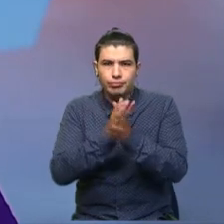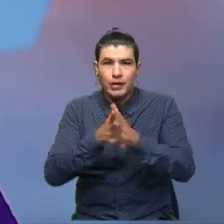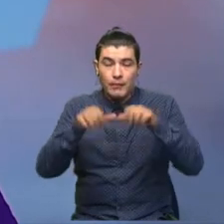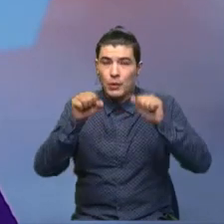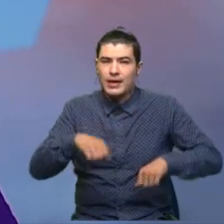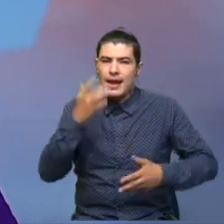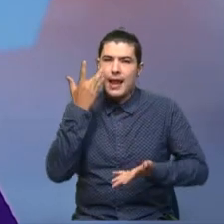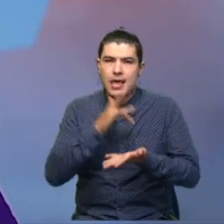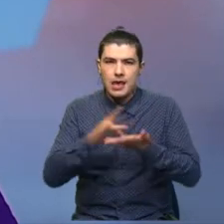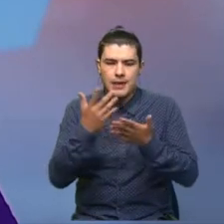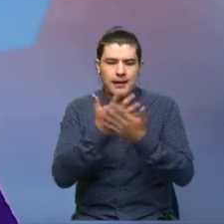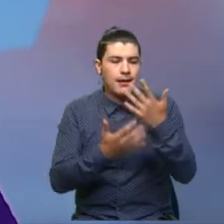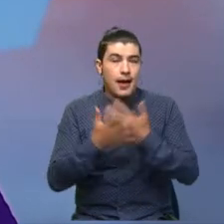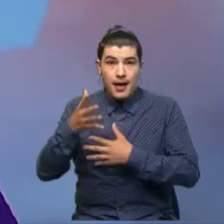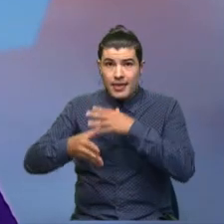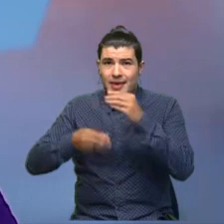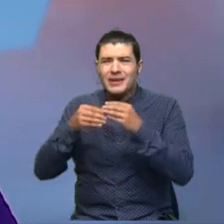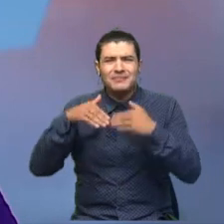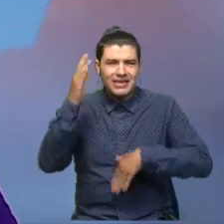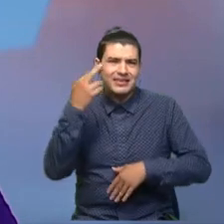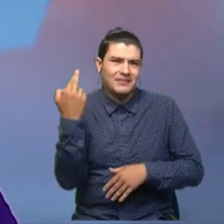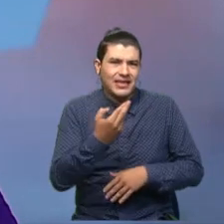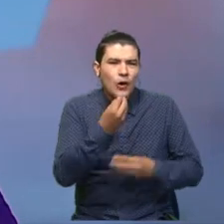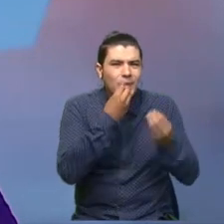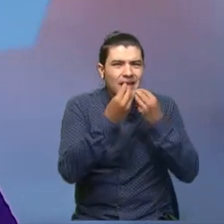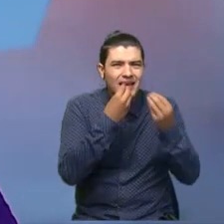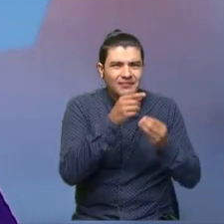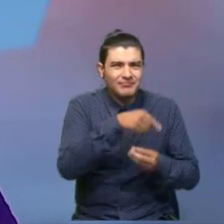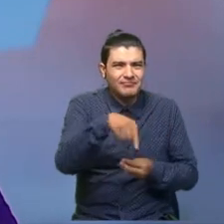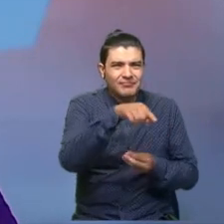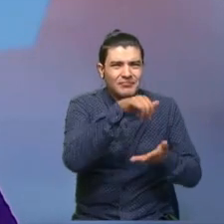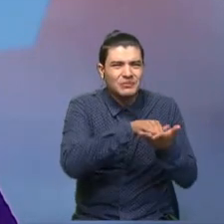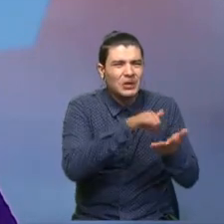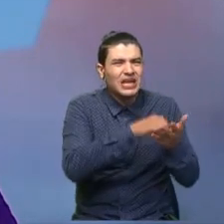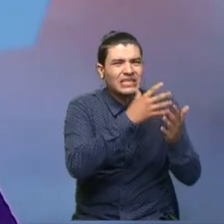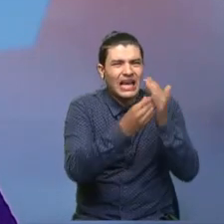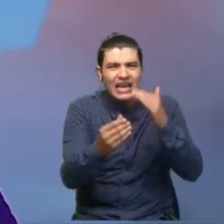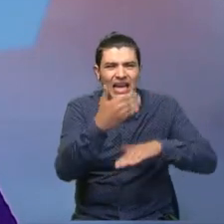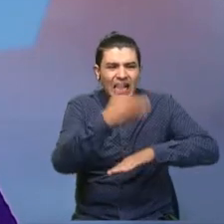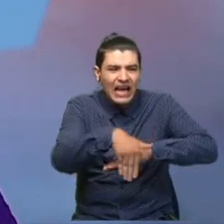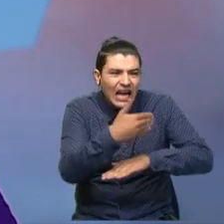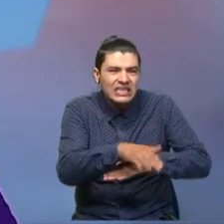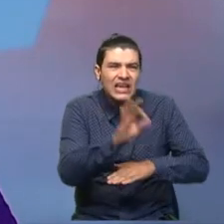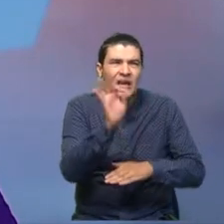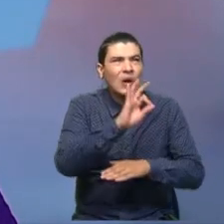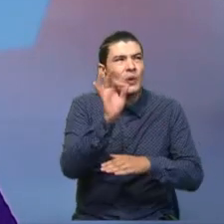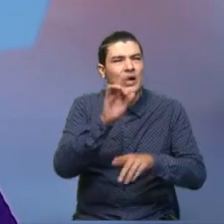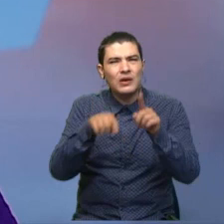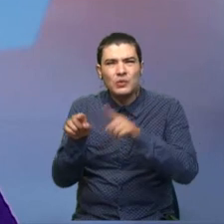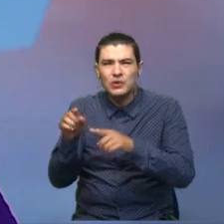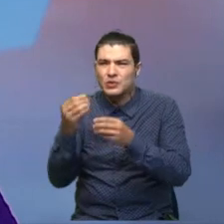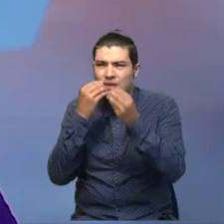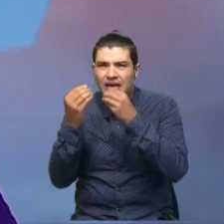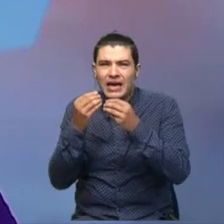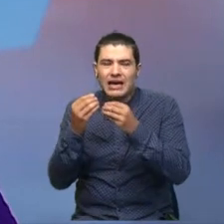higiene. Pero más que todo se transmite por los alimentos, aquellos alimentos que nos alimentamos en la calle y aquellos alimentos que no están bien lavados y